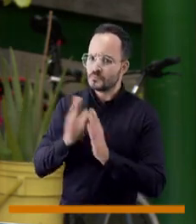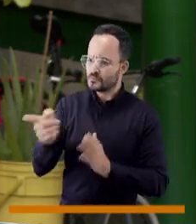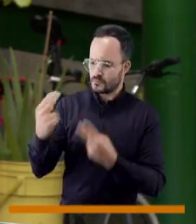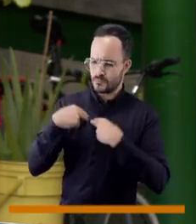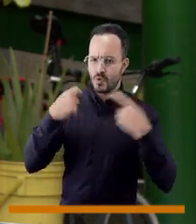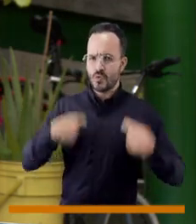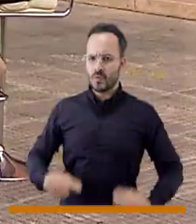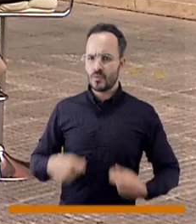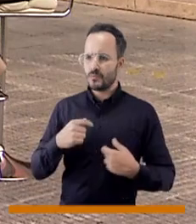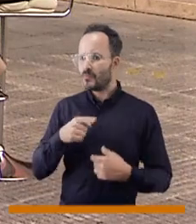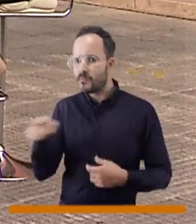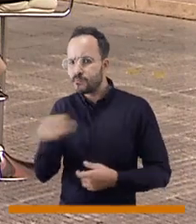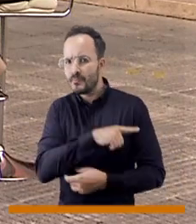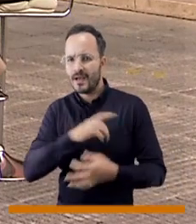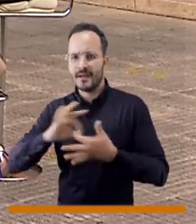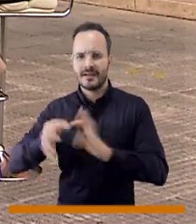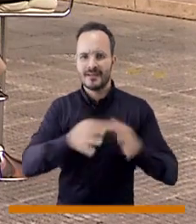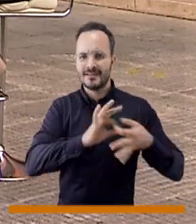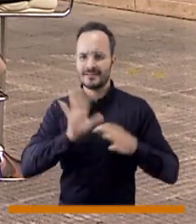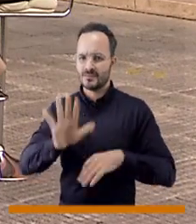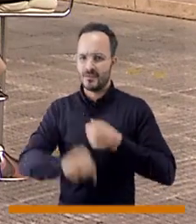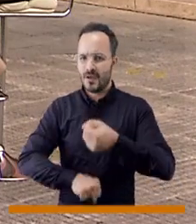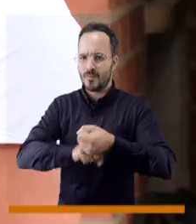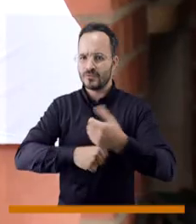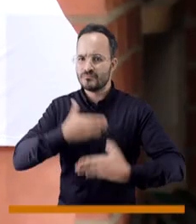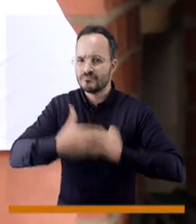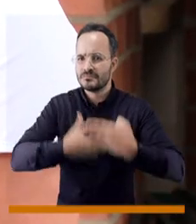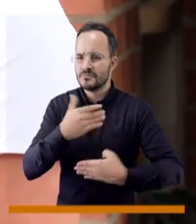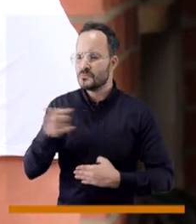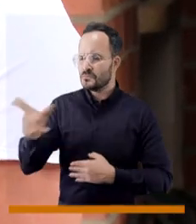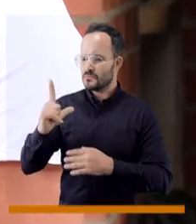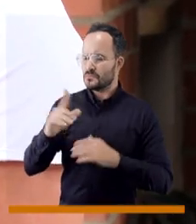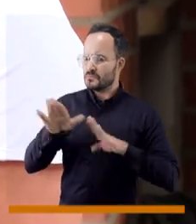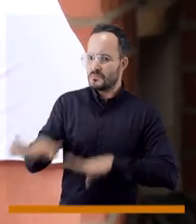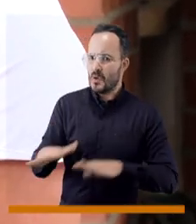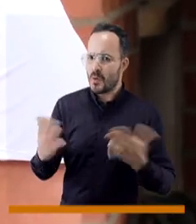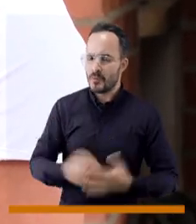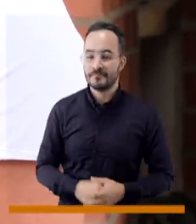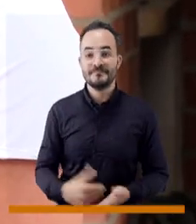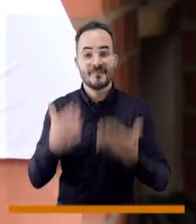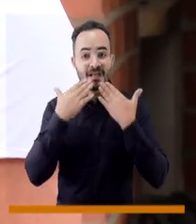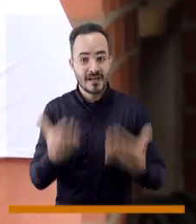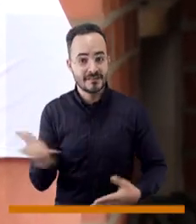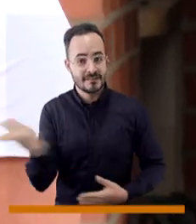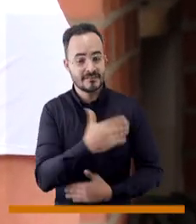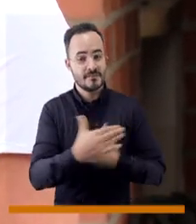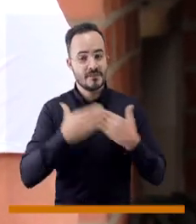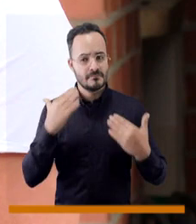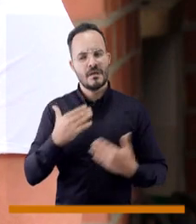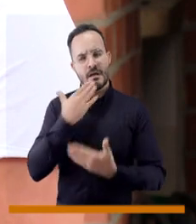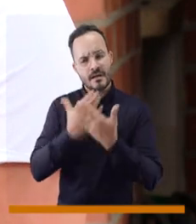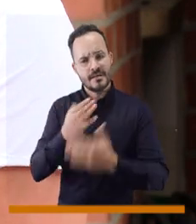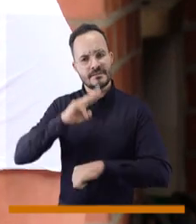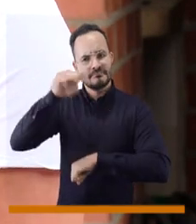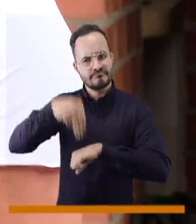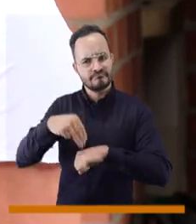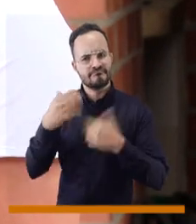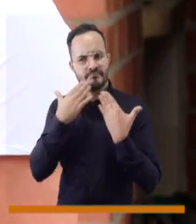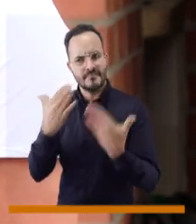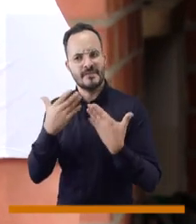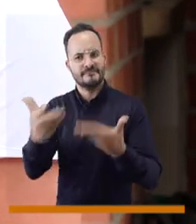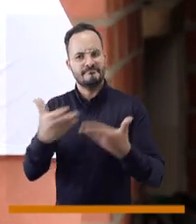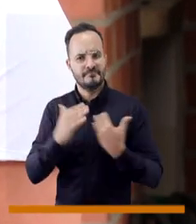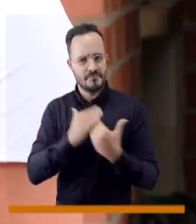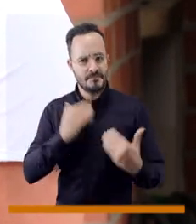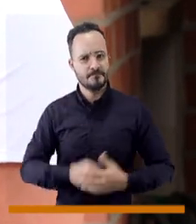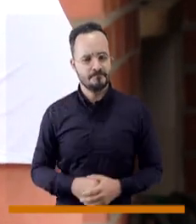es su representación y las redes de apoyo que existen. Bueno, muchas gracias por la invitación, a la concejala también y a Telemedellín.